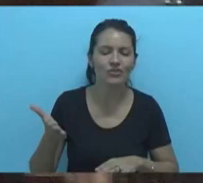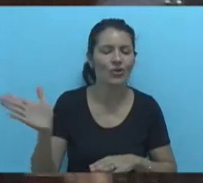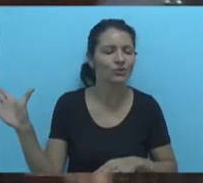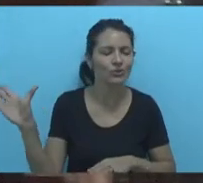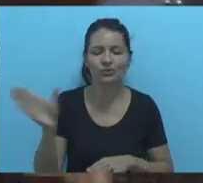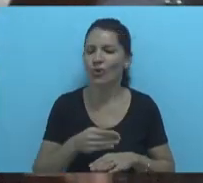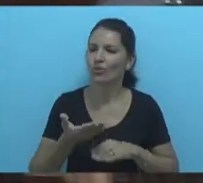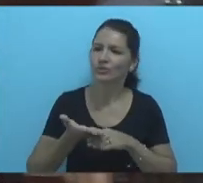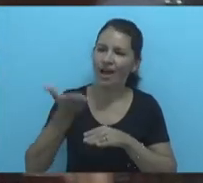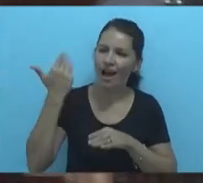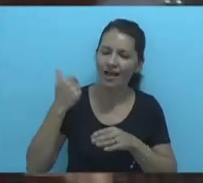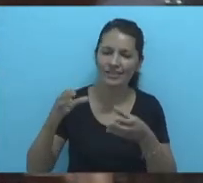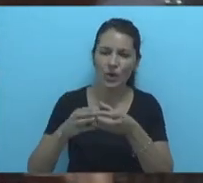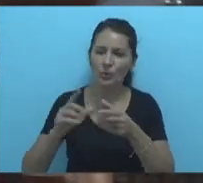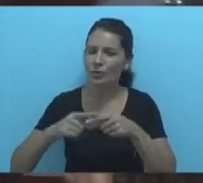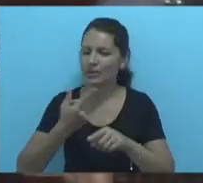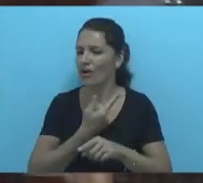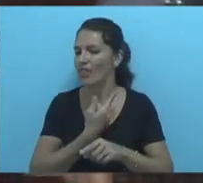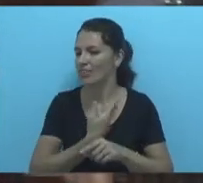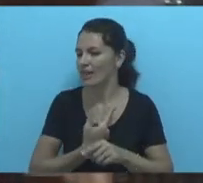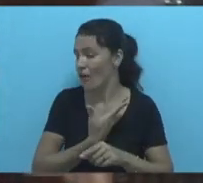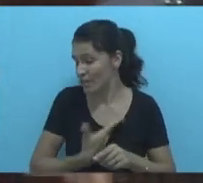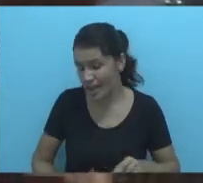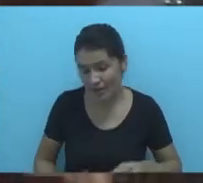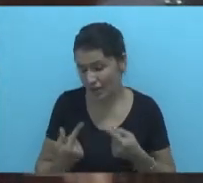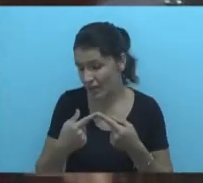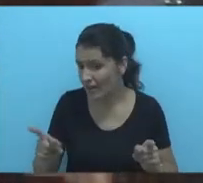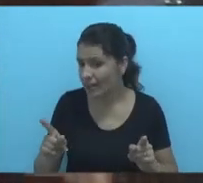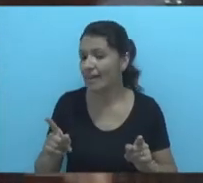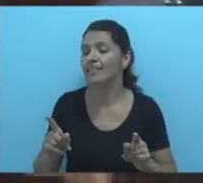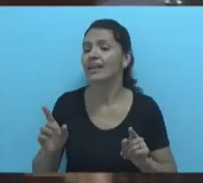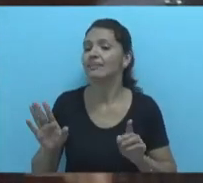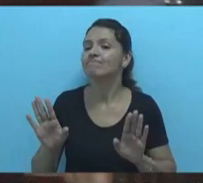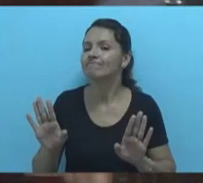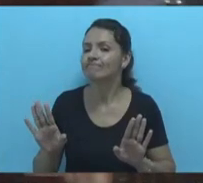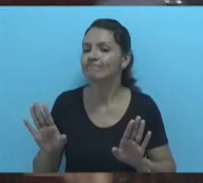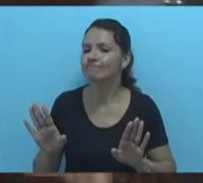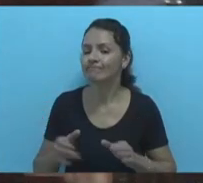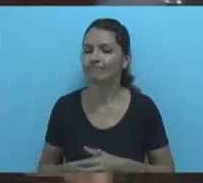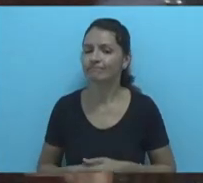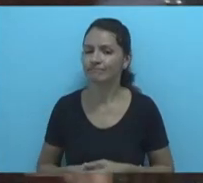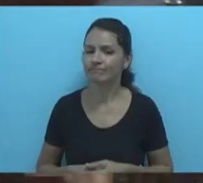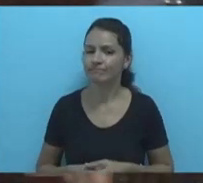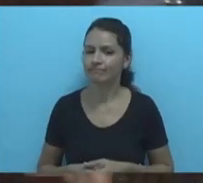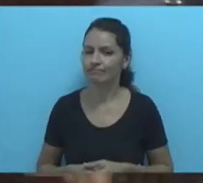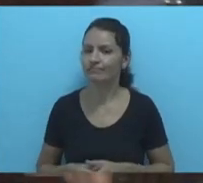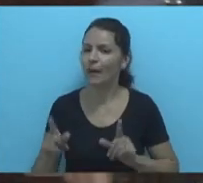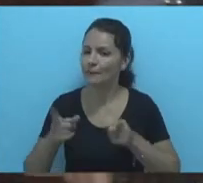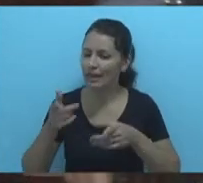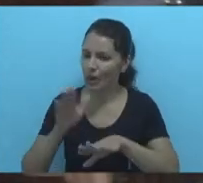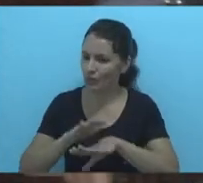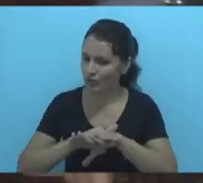estas problemáticas urgentes y las que no son tan urgentes también, con alguna característica que nos permita salir de la coyuntura